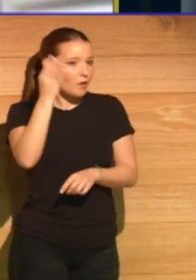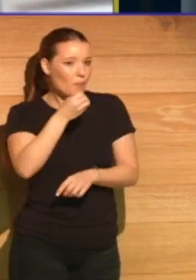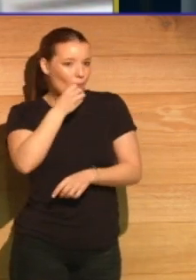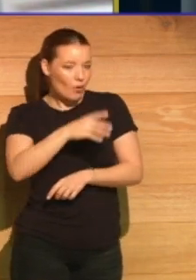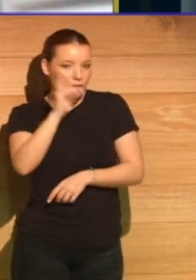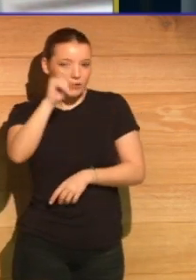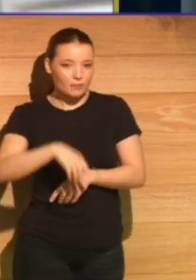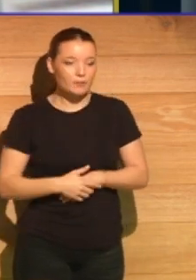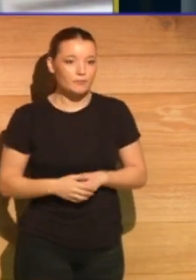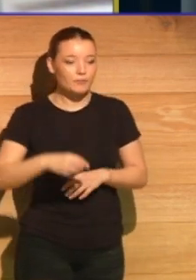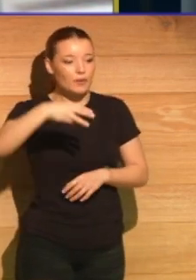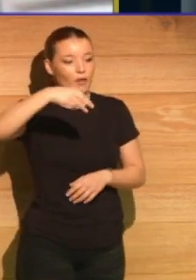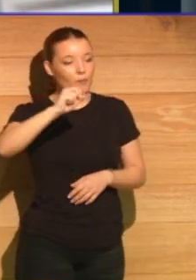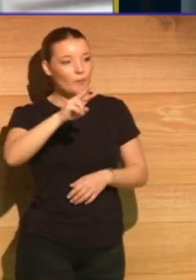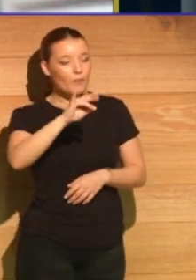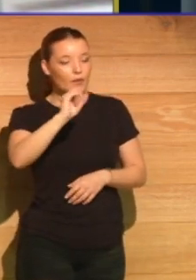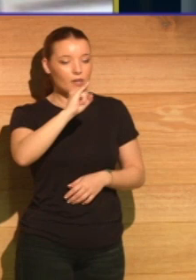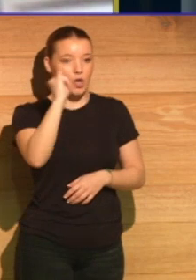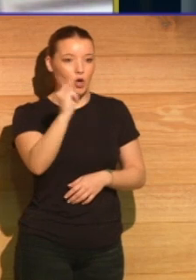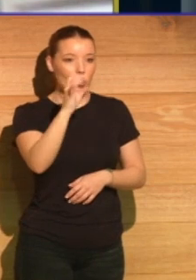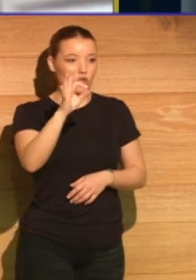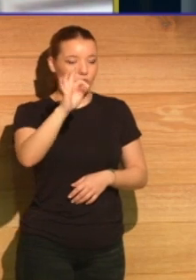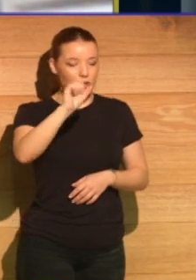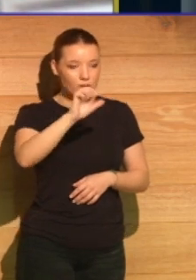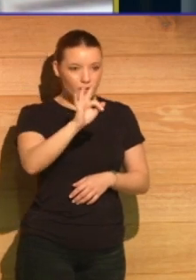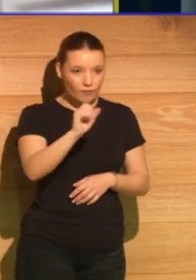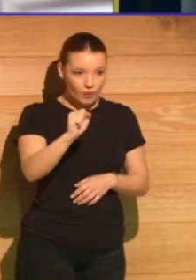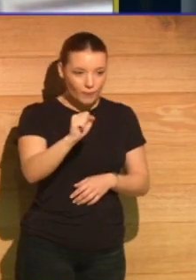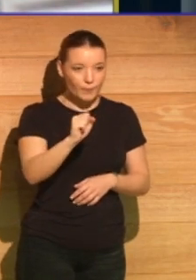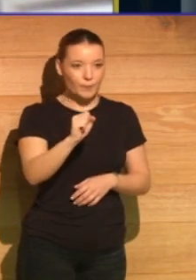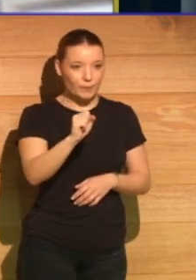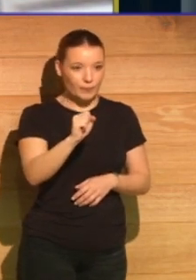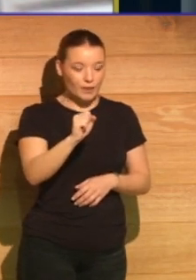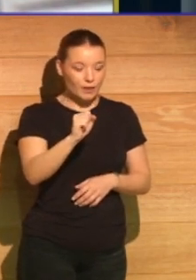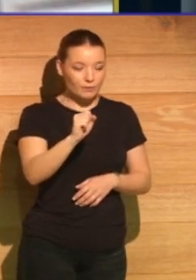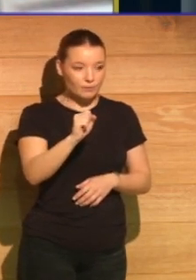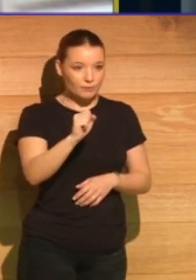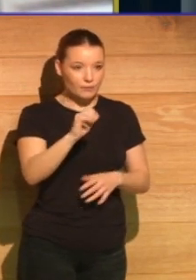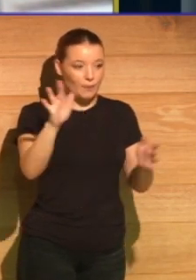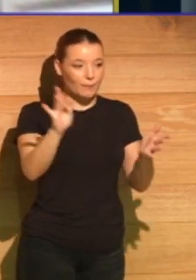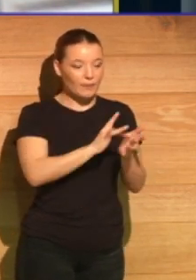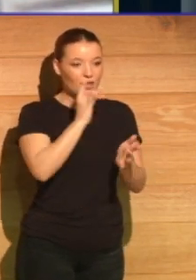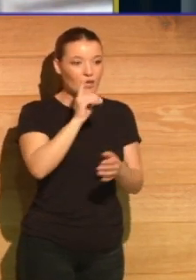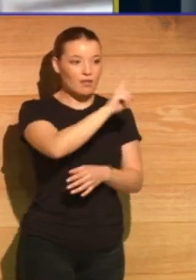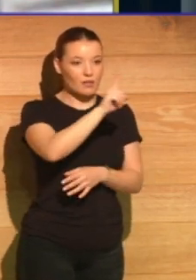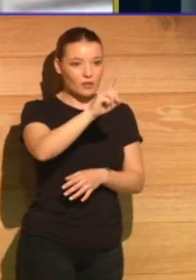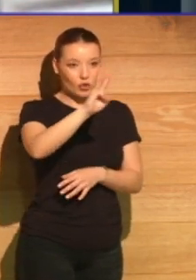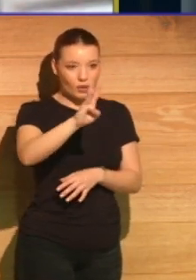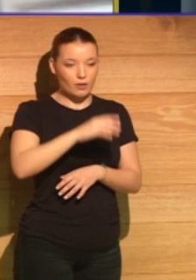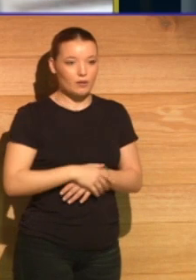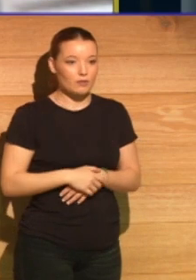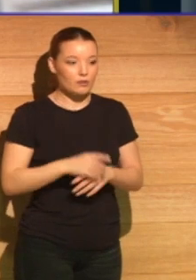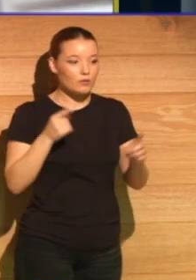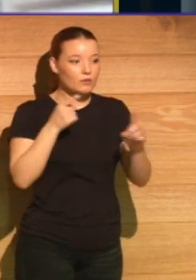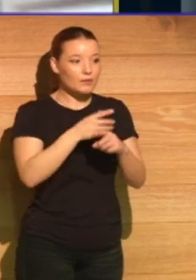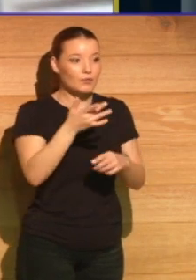A María Josefa la presentaba el Saiku de Laura, está en la página 113, esto ya os lo digo, por si queréis ir directas